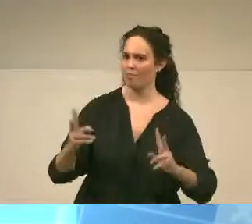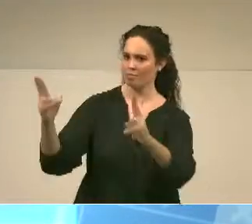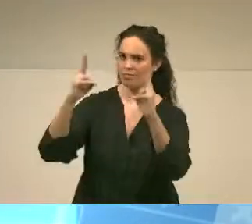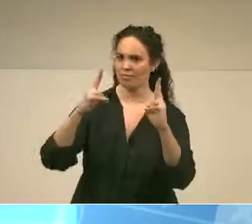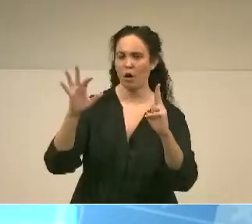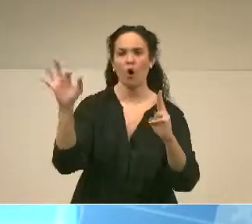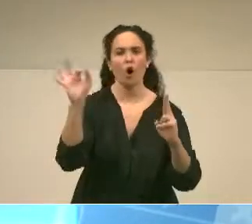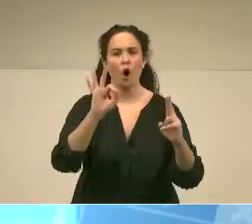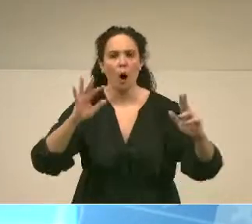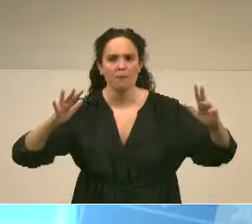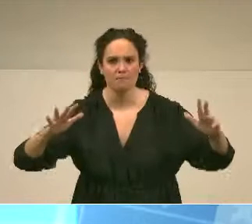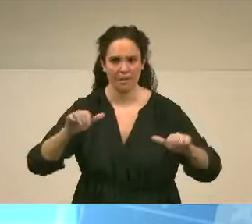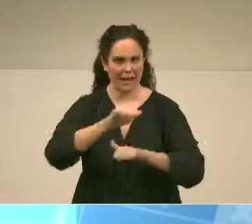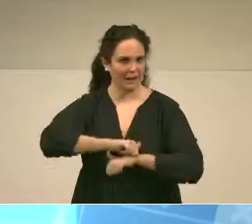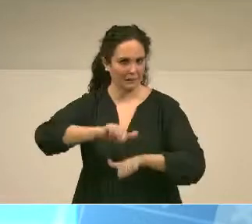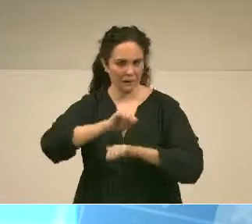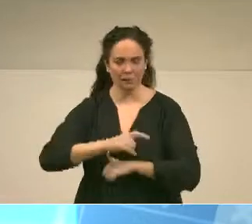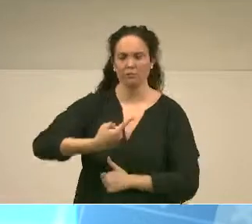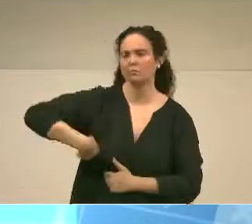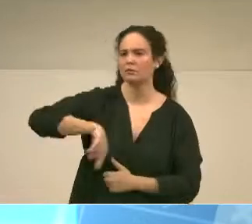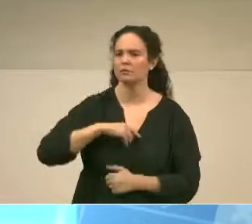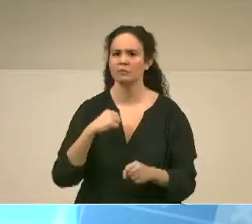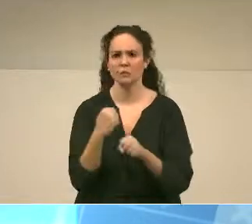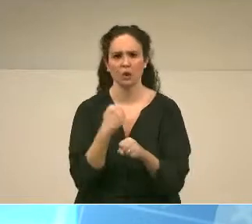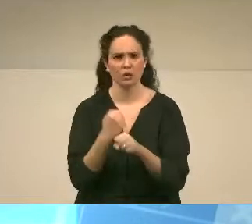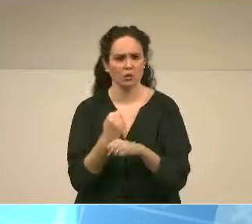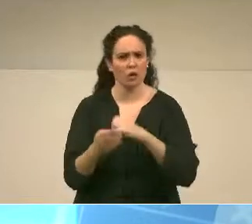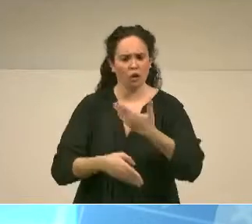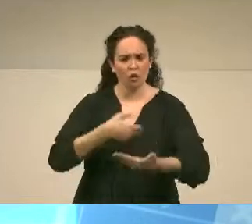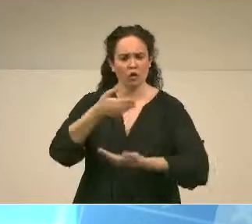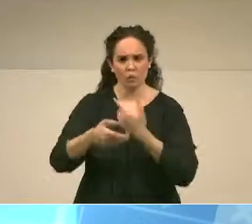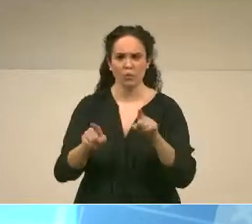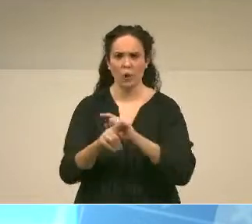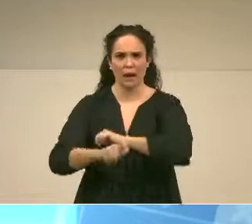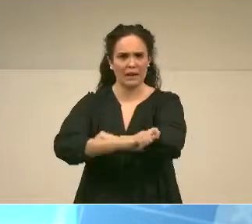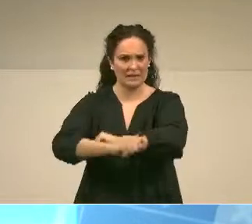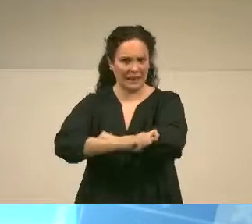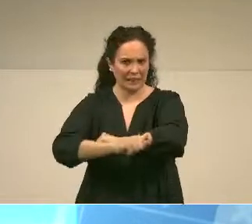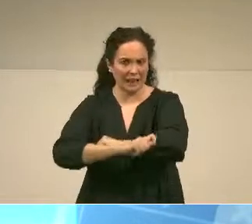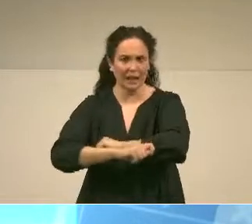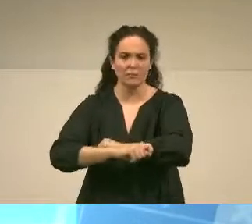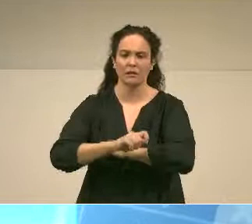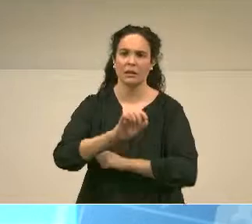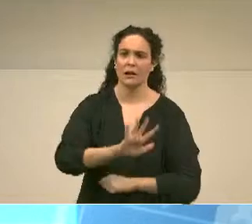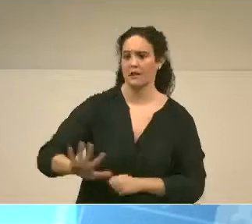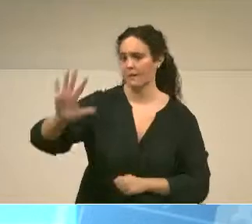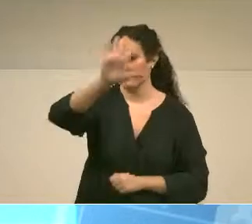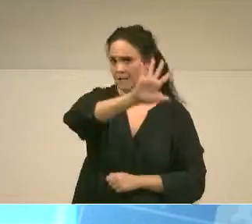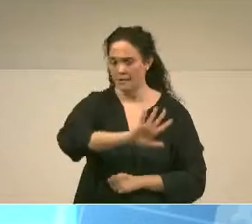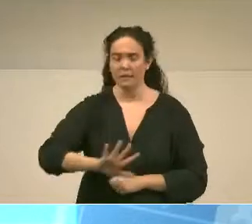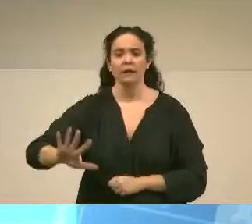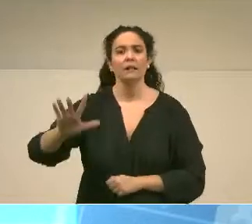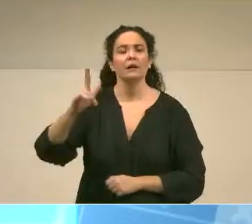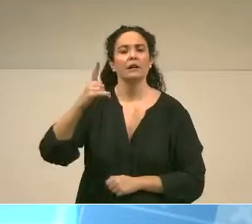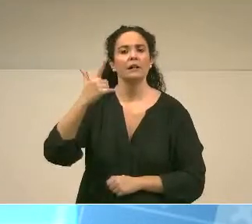que se continúa trabajando en la estrategia de priorización, tanto a nivel nacional, en la que se establece que el